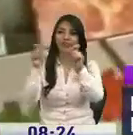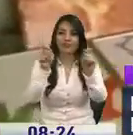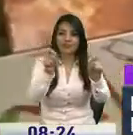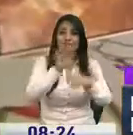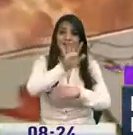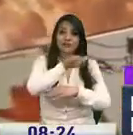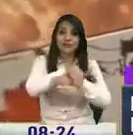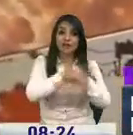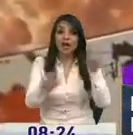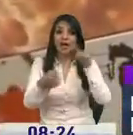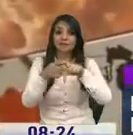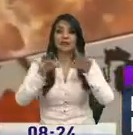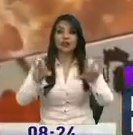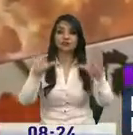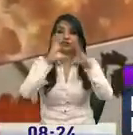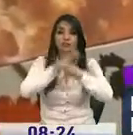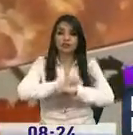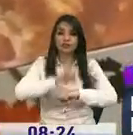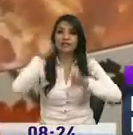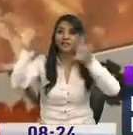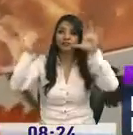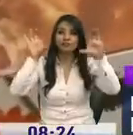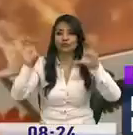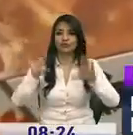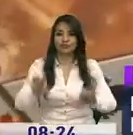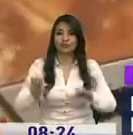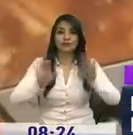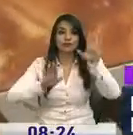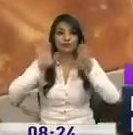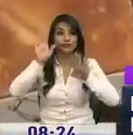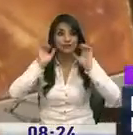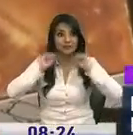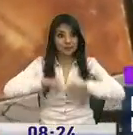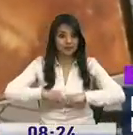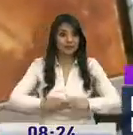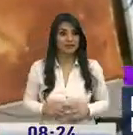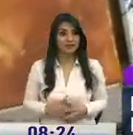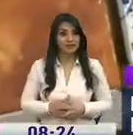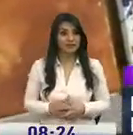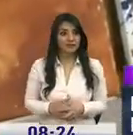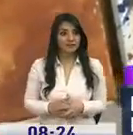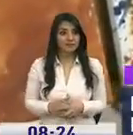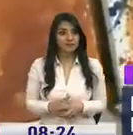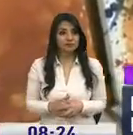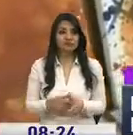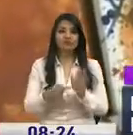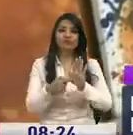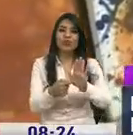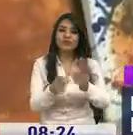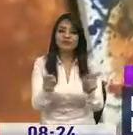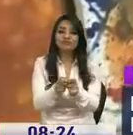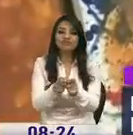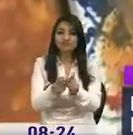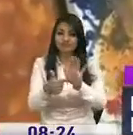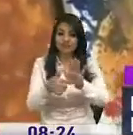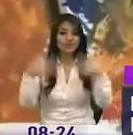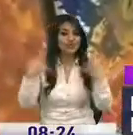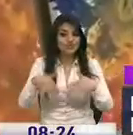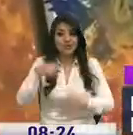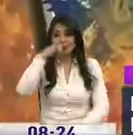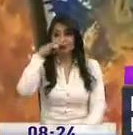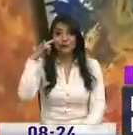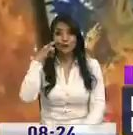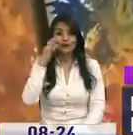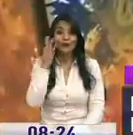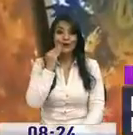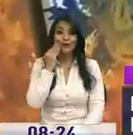a 8 de la noche, se van a exponer estos cuadros y se van a subastar. Como ustedes pueden ver, es una pequeña muestra del talento de los pequeños que se